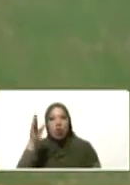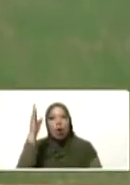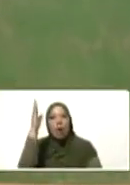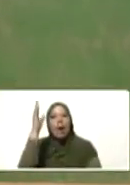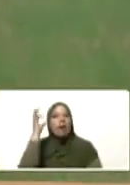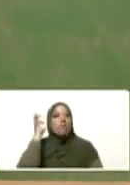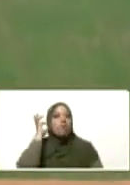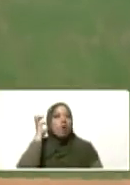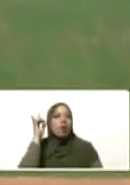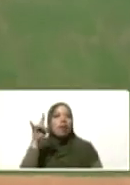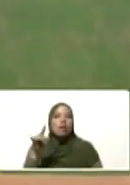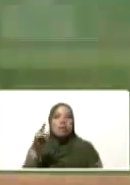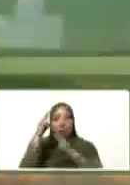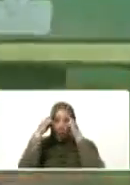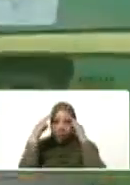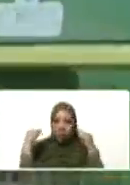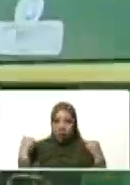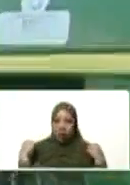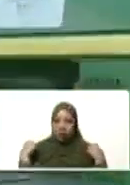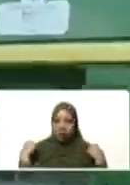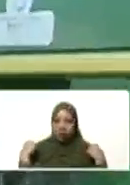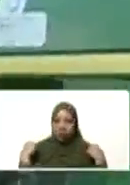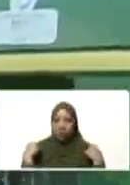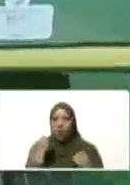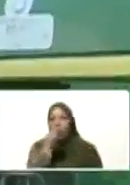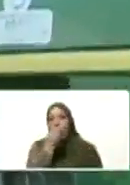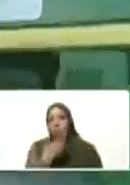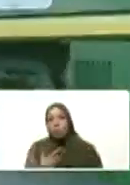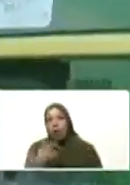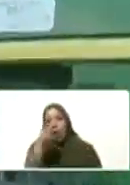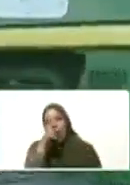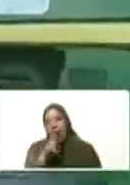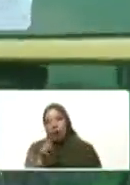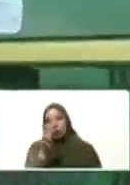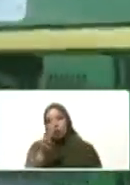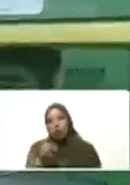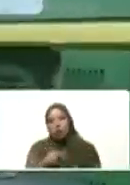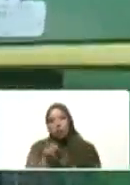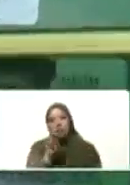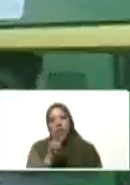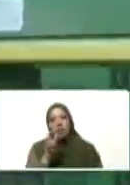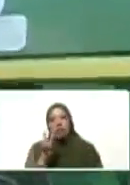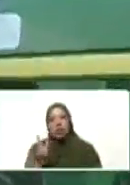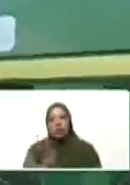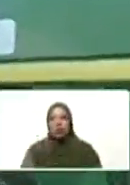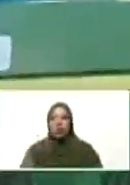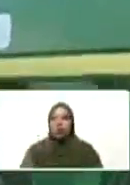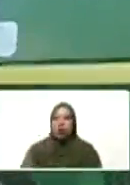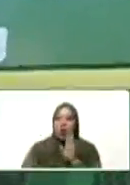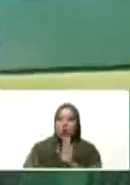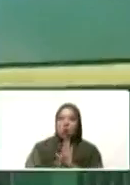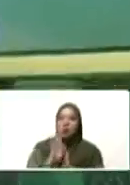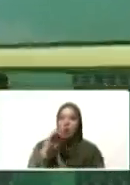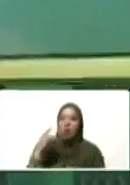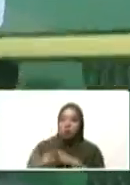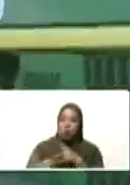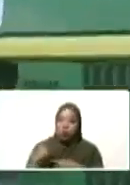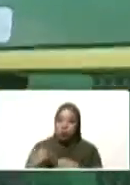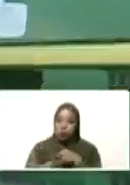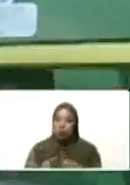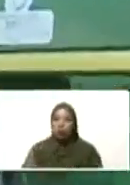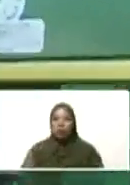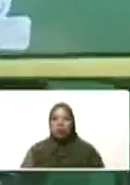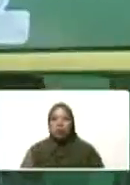y campesinas. Estamos en un buen año productivo, año 2022, creciendo la producción. Y además